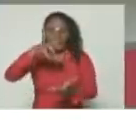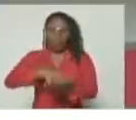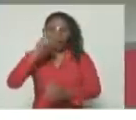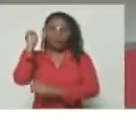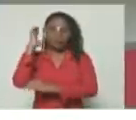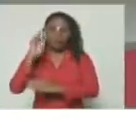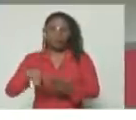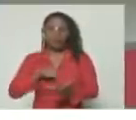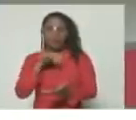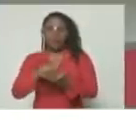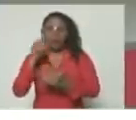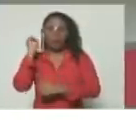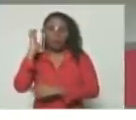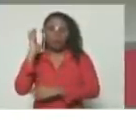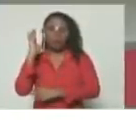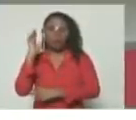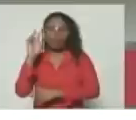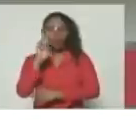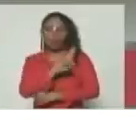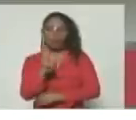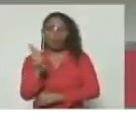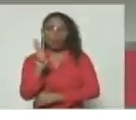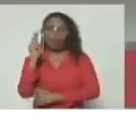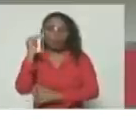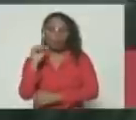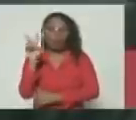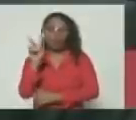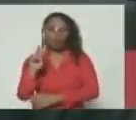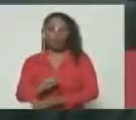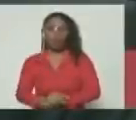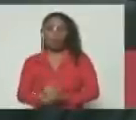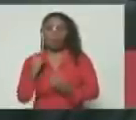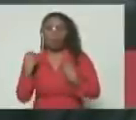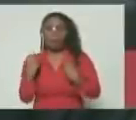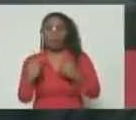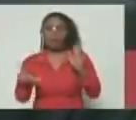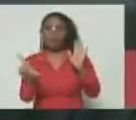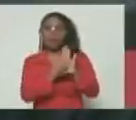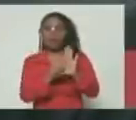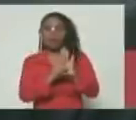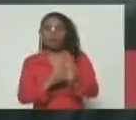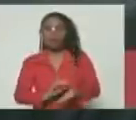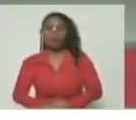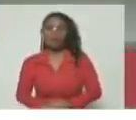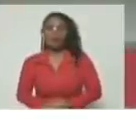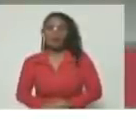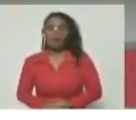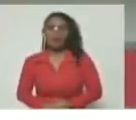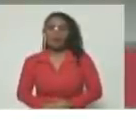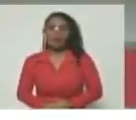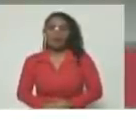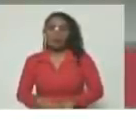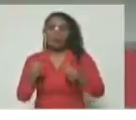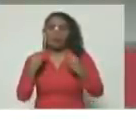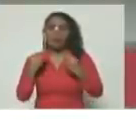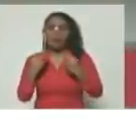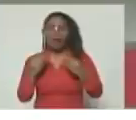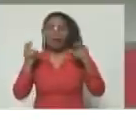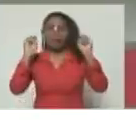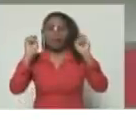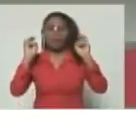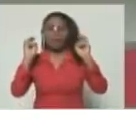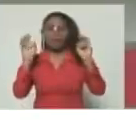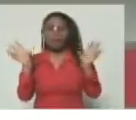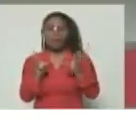Nacional como Parlamento de la República, para las leyes, para el contenido y concepto de las